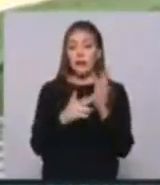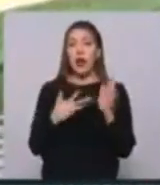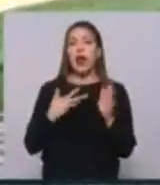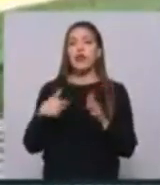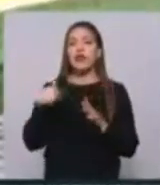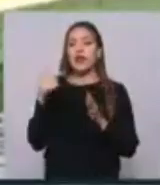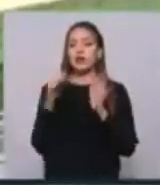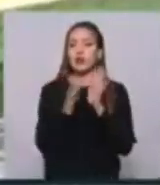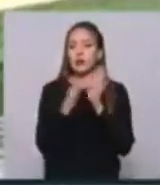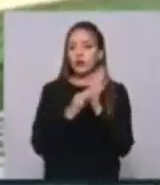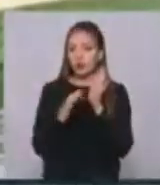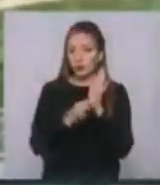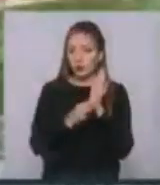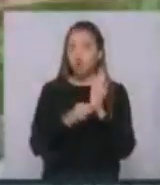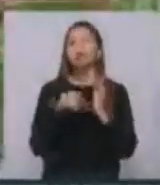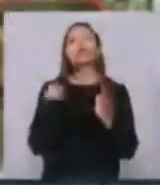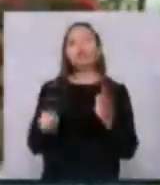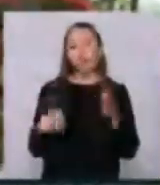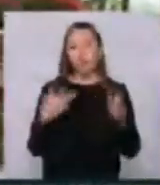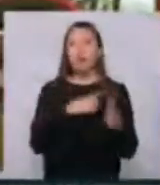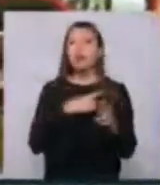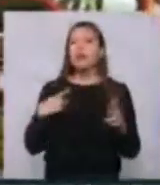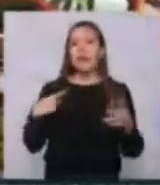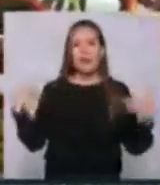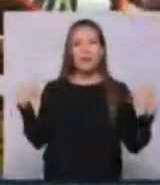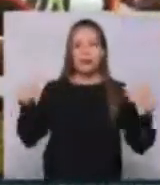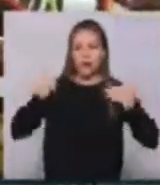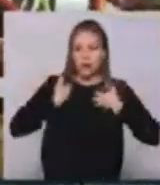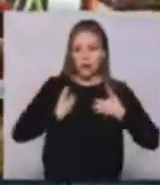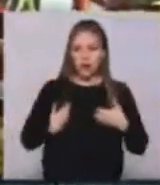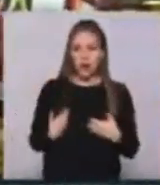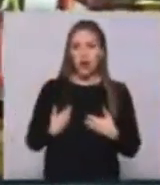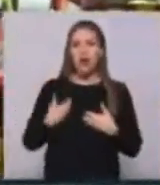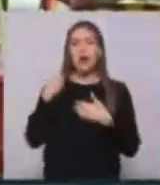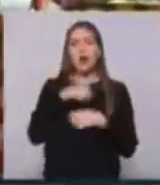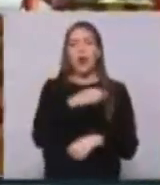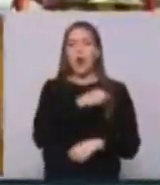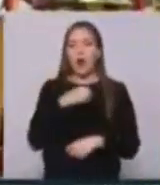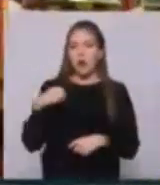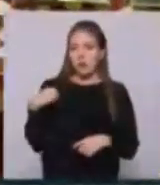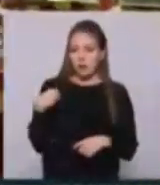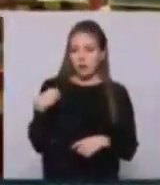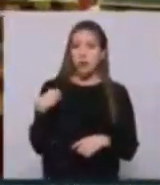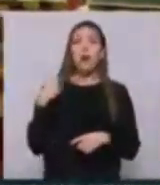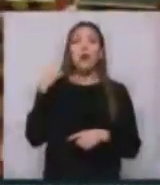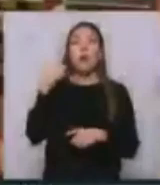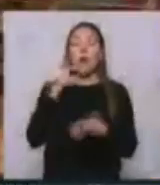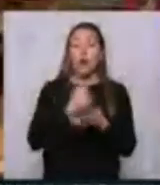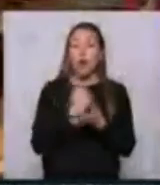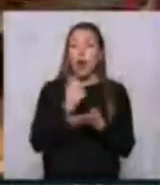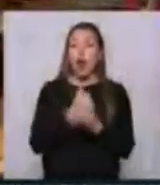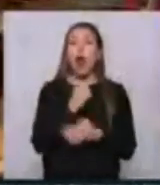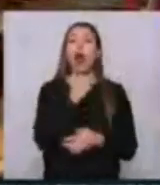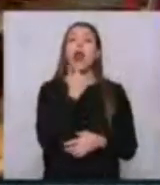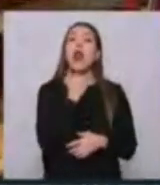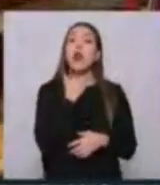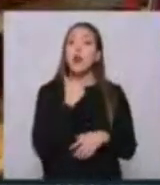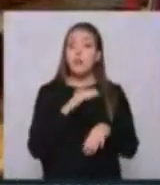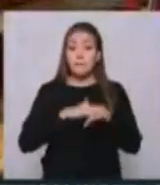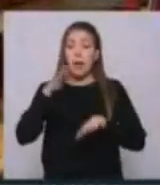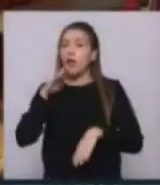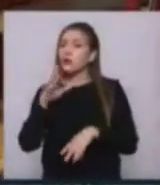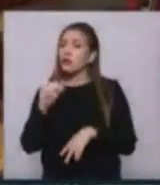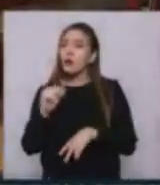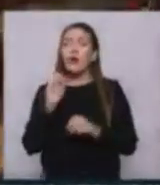se destaca el uso del chaleco obligatorio al abordar la trajinera, no introducir más de una botella de alcohol o 3 latas de cerveza